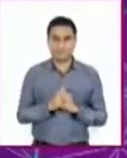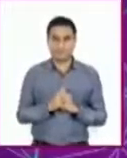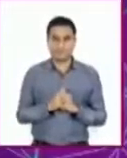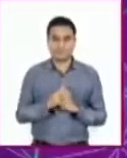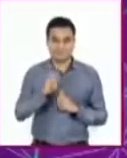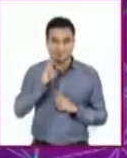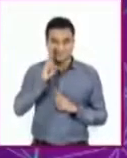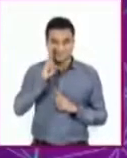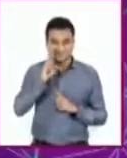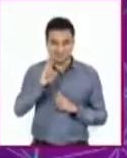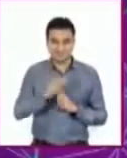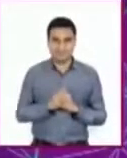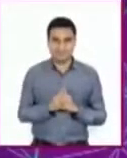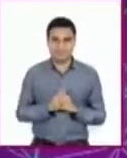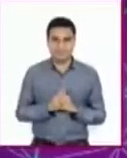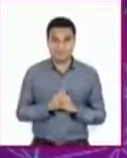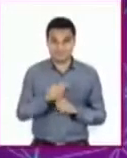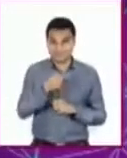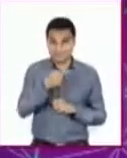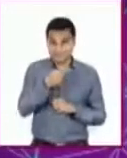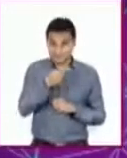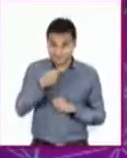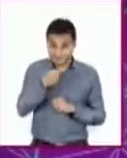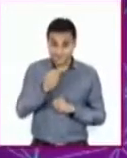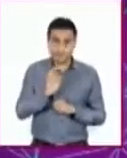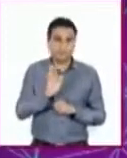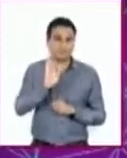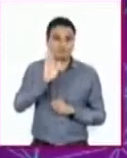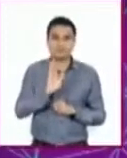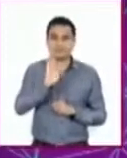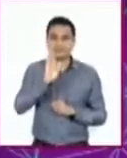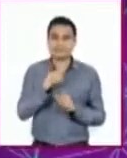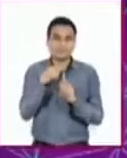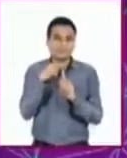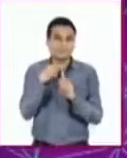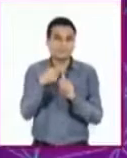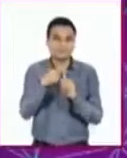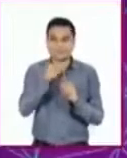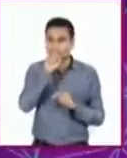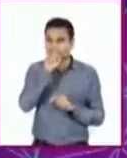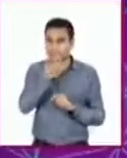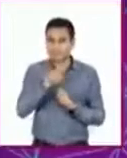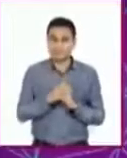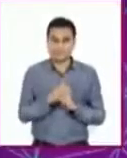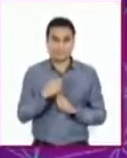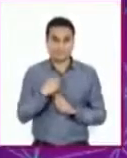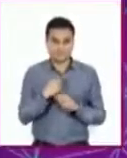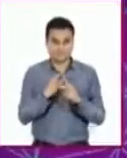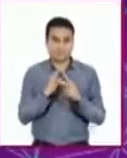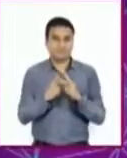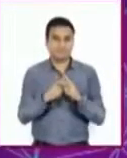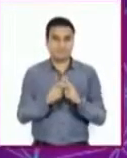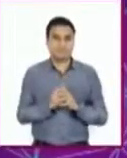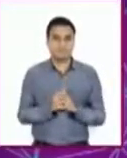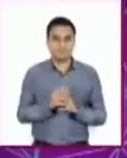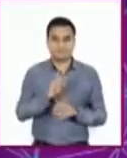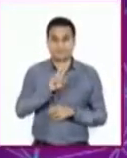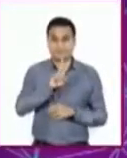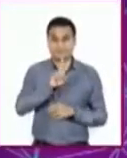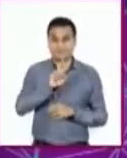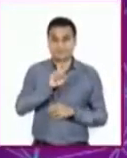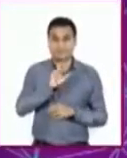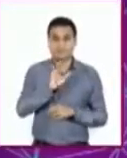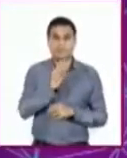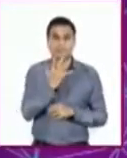vimos que restar es lo mismo que sumar por el inverso aditivo, resolvemos la adición.